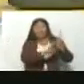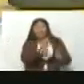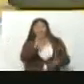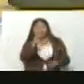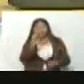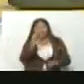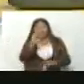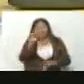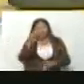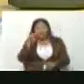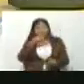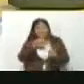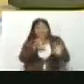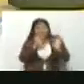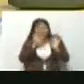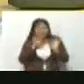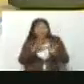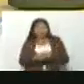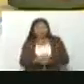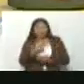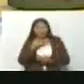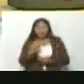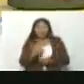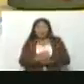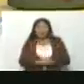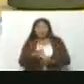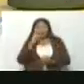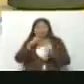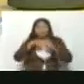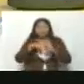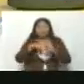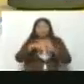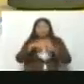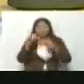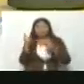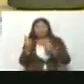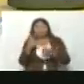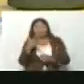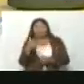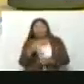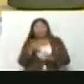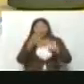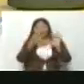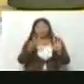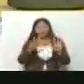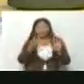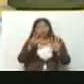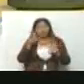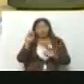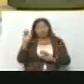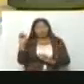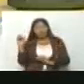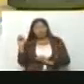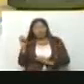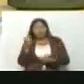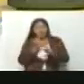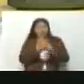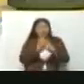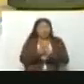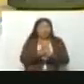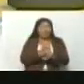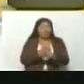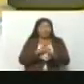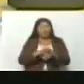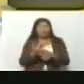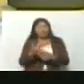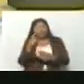El Palito específicamente. Y se hablaba de la desincorporación de alrededor de 800 trabajadores